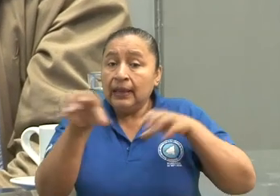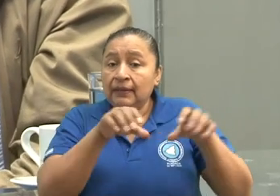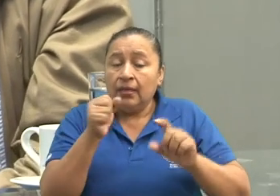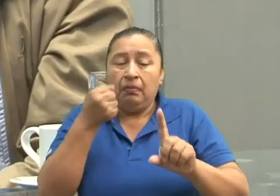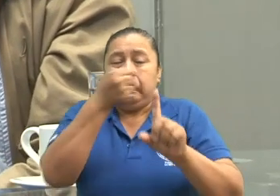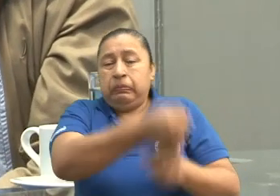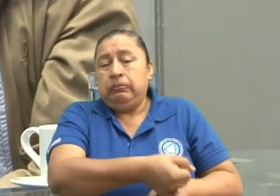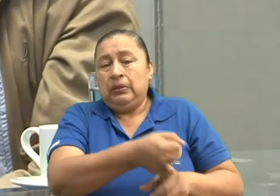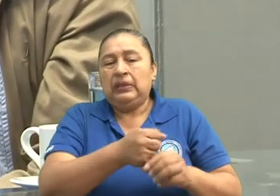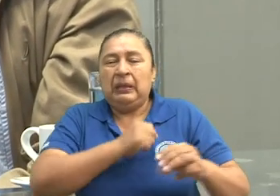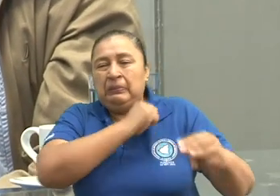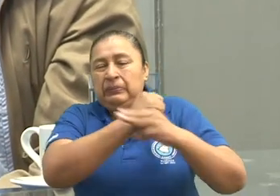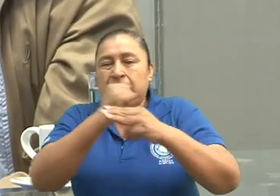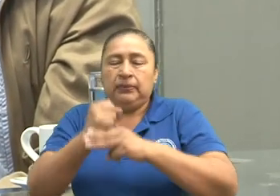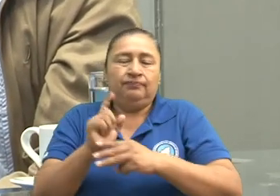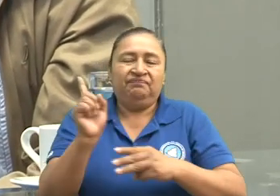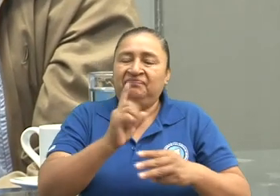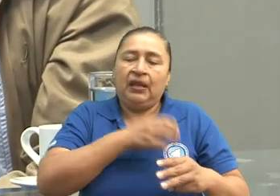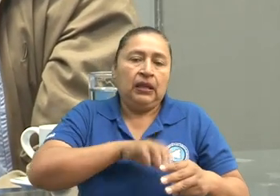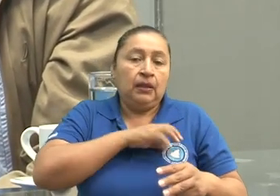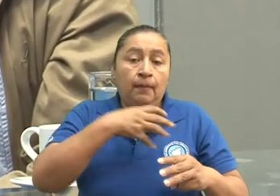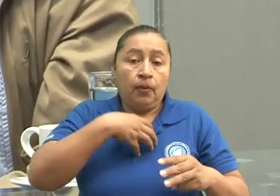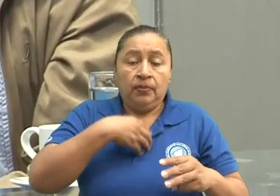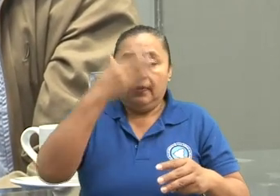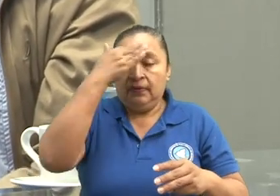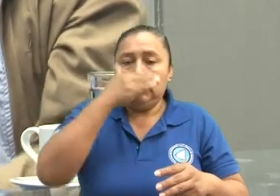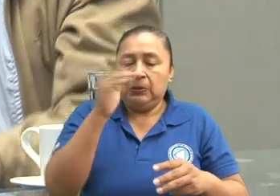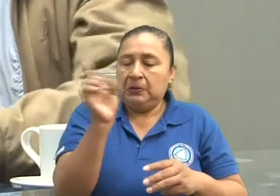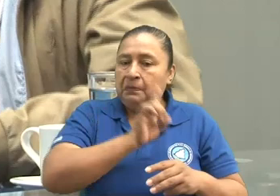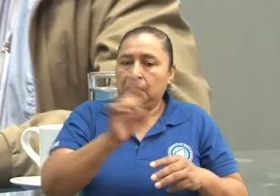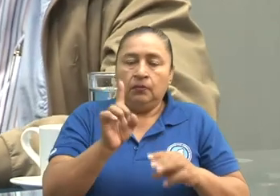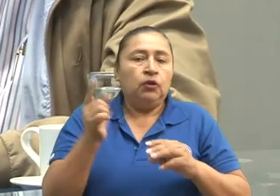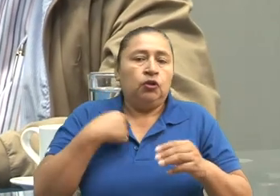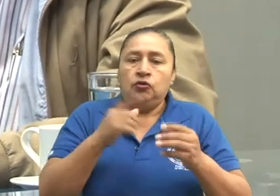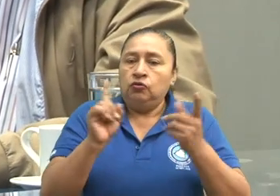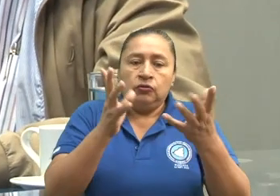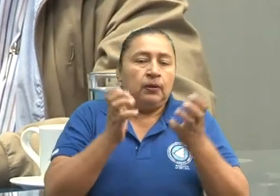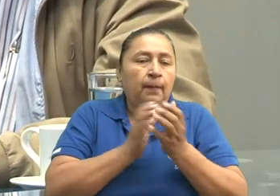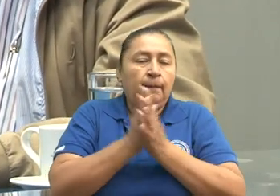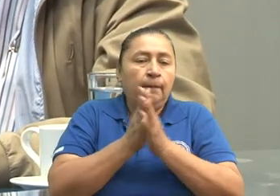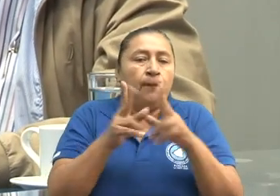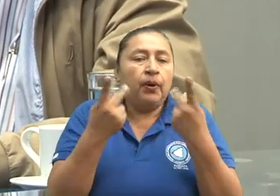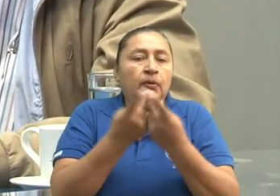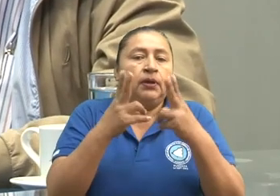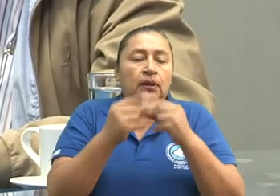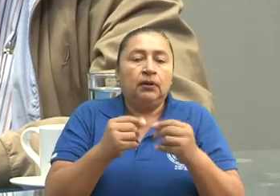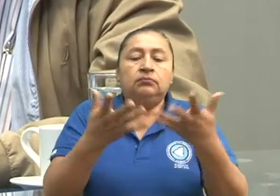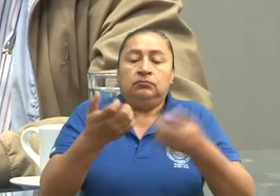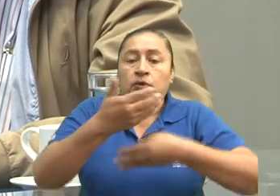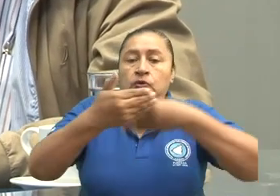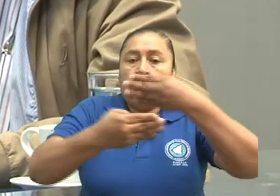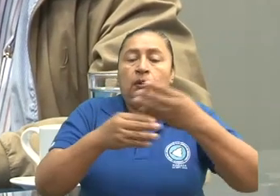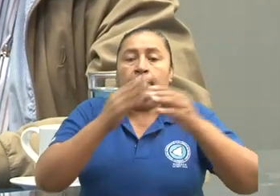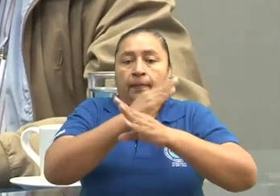de masacre no son características del Frente Sandinista, no son las ansias del pueblo nicaragüense. El pueblo ha construido paz,